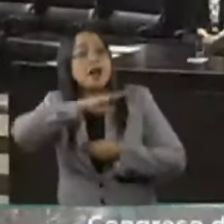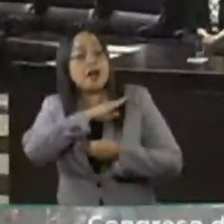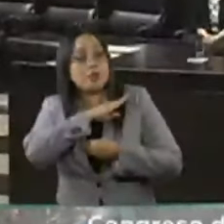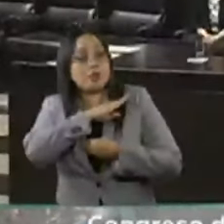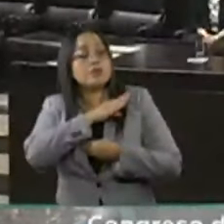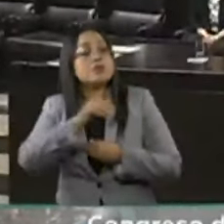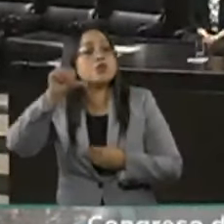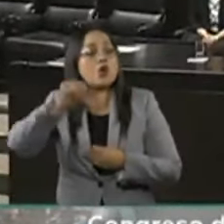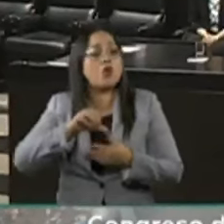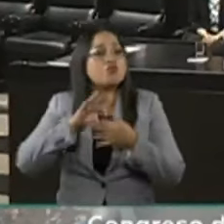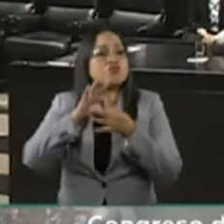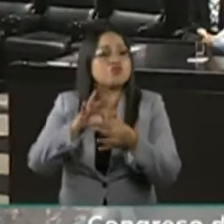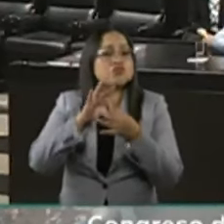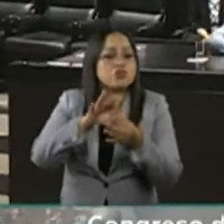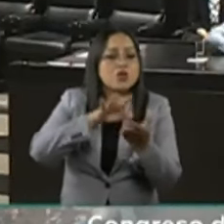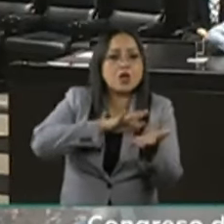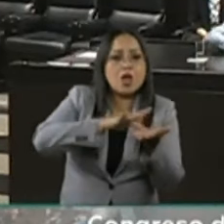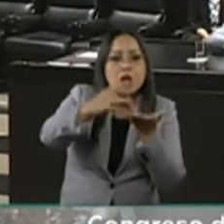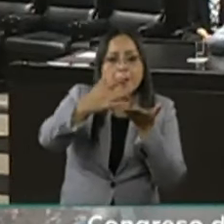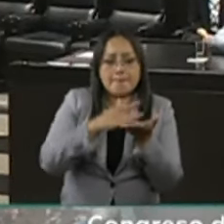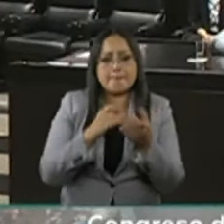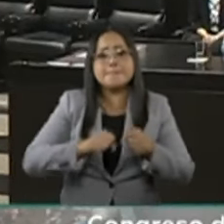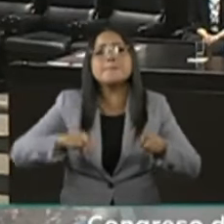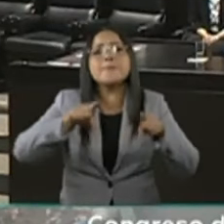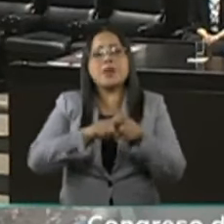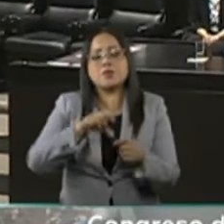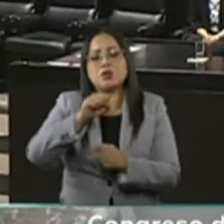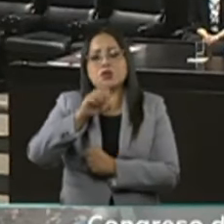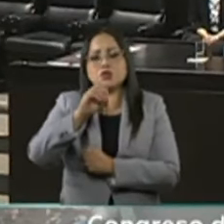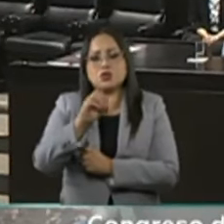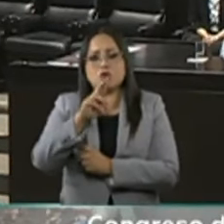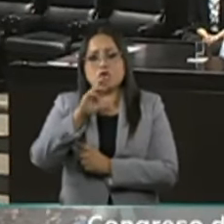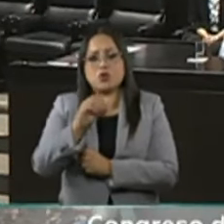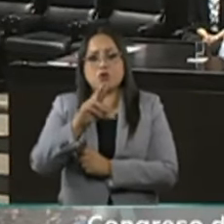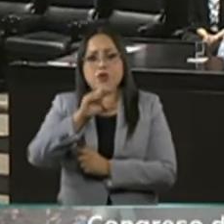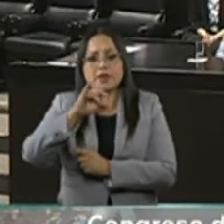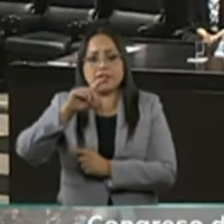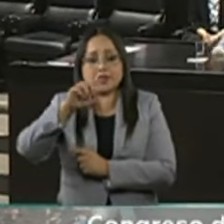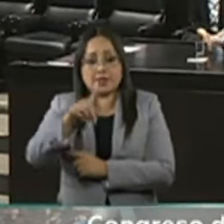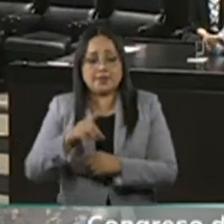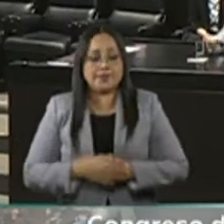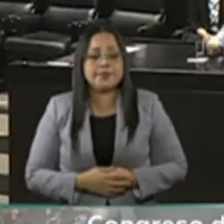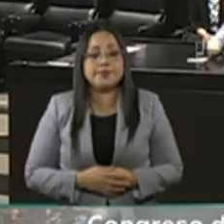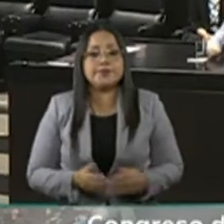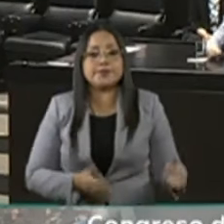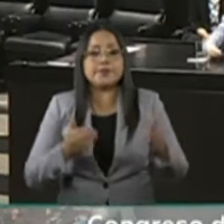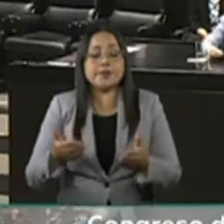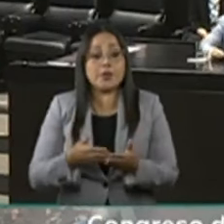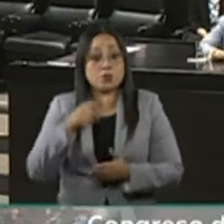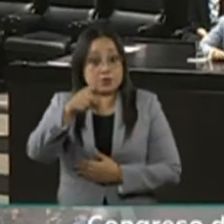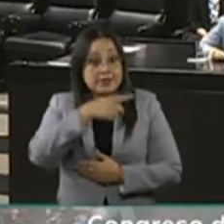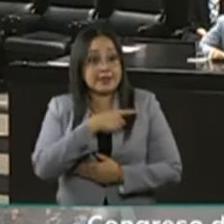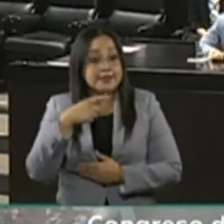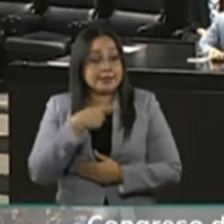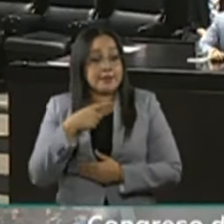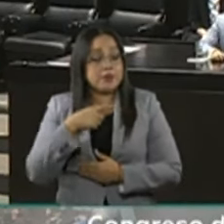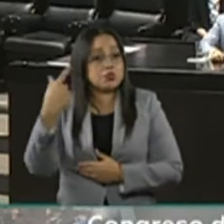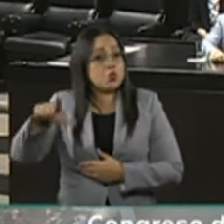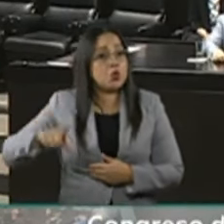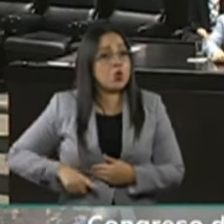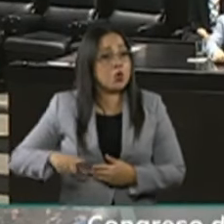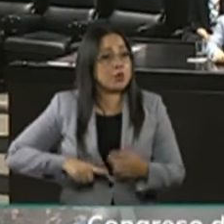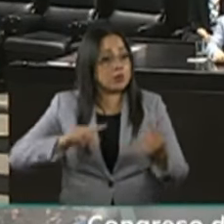recibe solidaridad y sororidad. En sus manos está imprimir su propia visión de